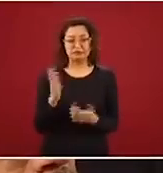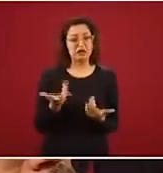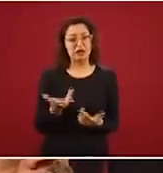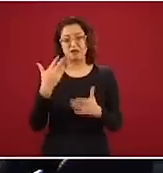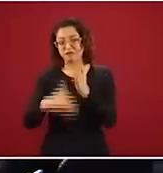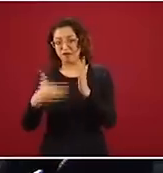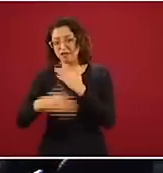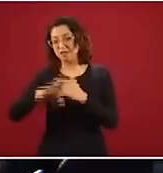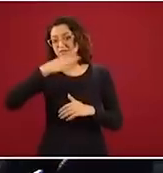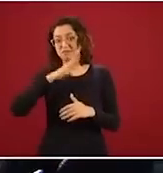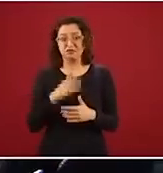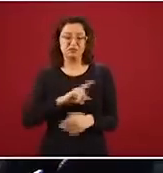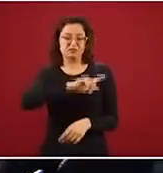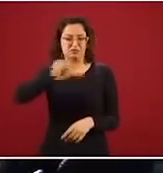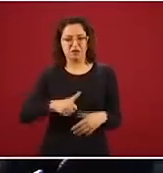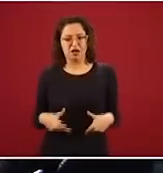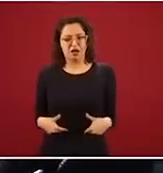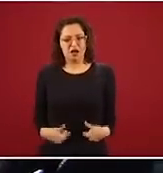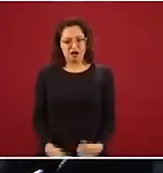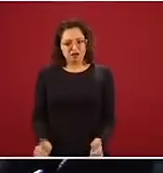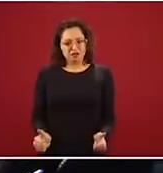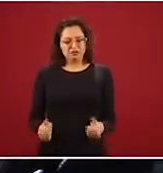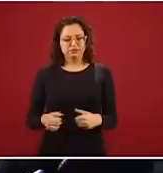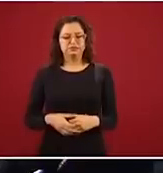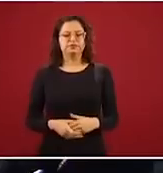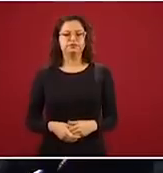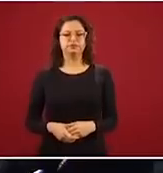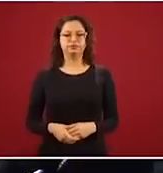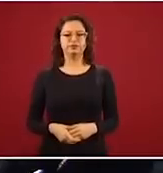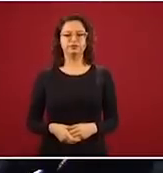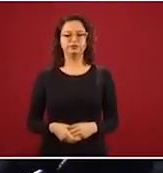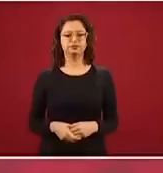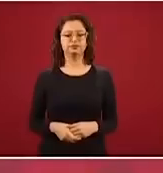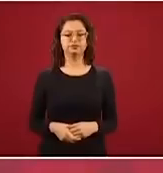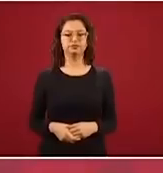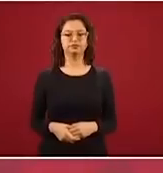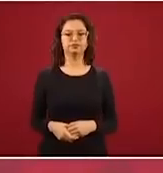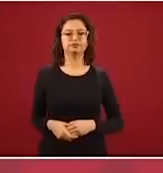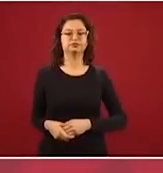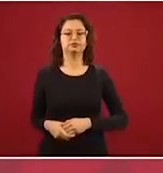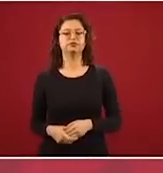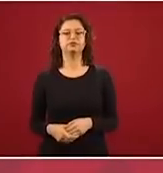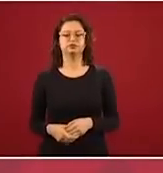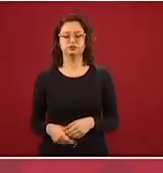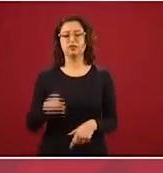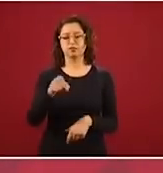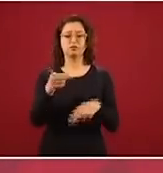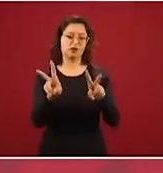esta semilla. Sí, este es un tema que lo estamos atendiendo.